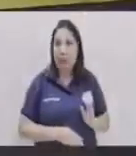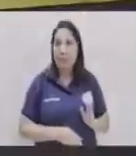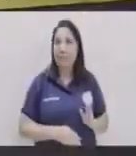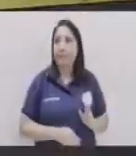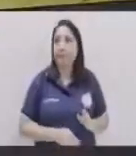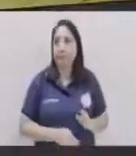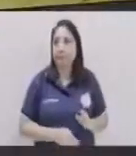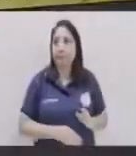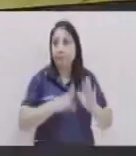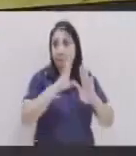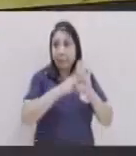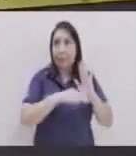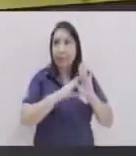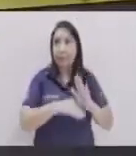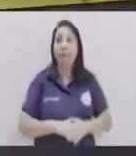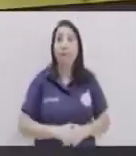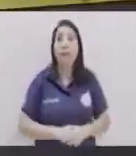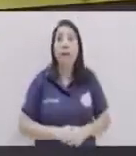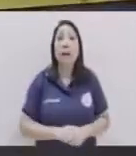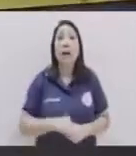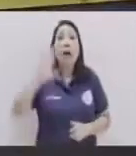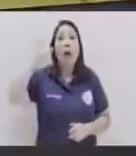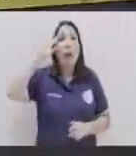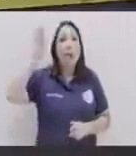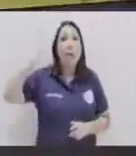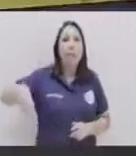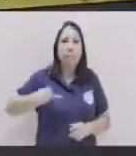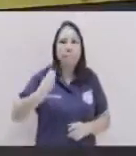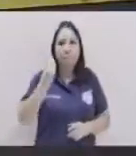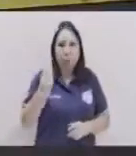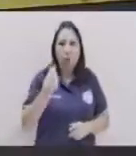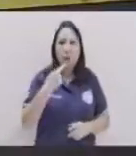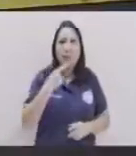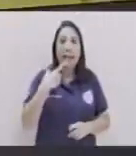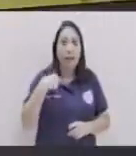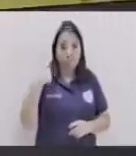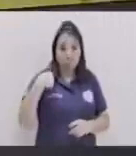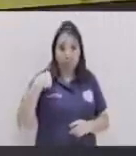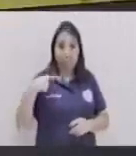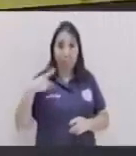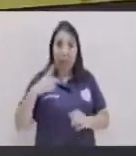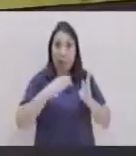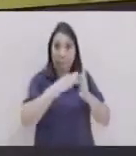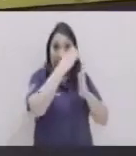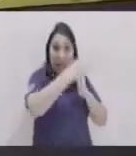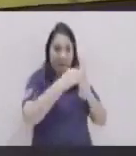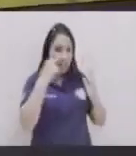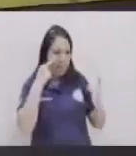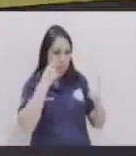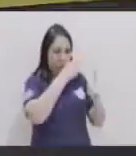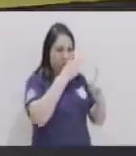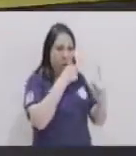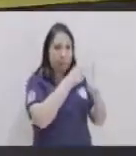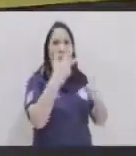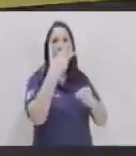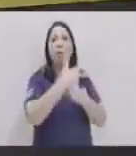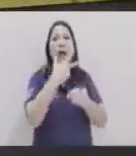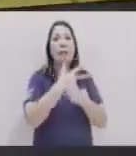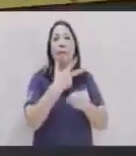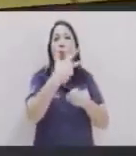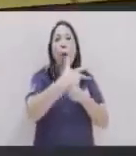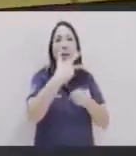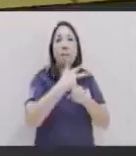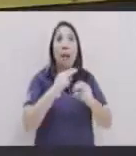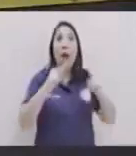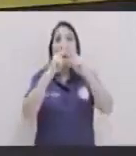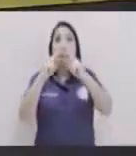factible, más rentable, porque en la manera que nosotros identificamos nuestros riesgos,